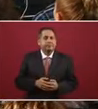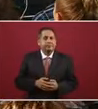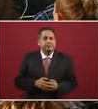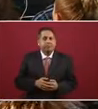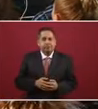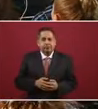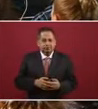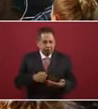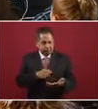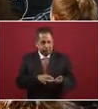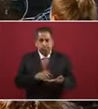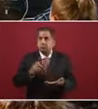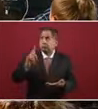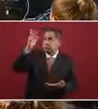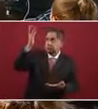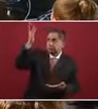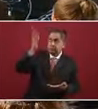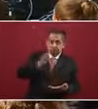lo bendiga el Creador,